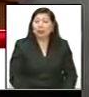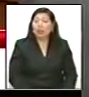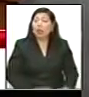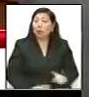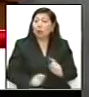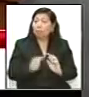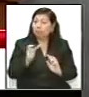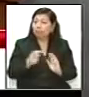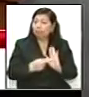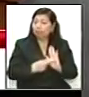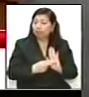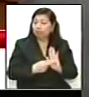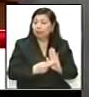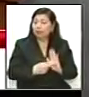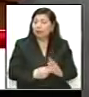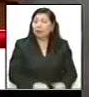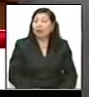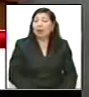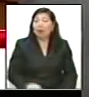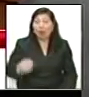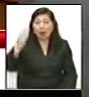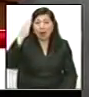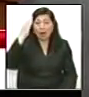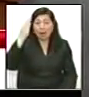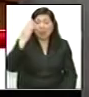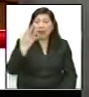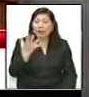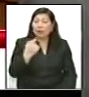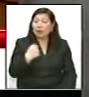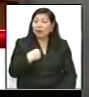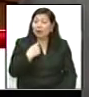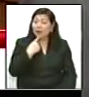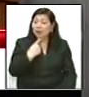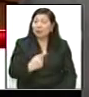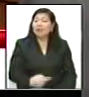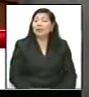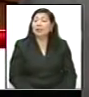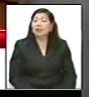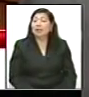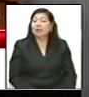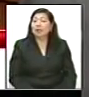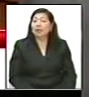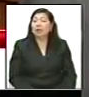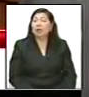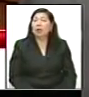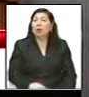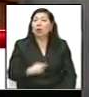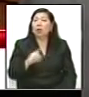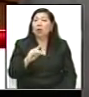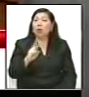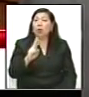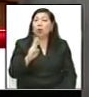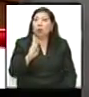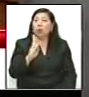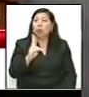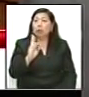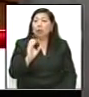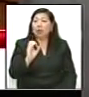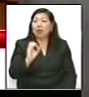algunos representantes del Partido Aprista, y aquí quiero recordar a don Víctor Ubiola Garrido, que fue en ese